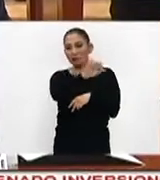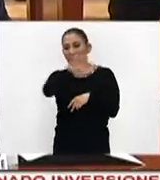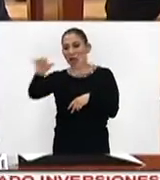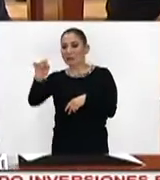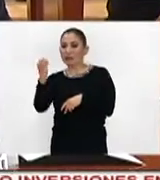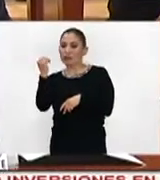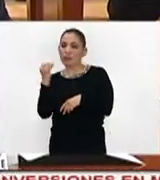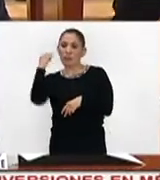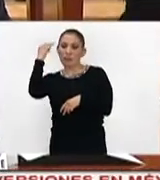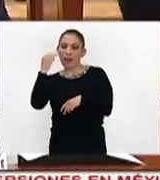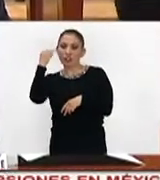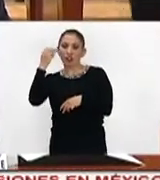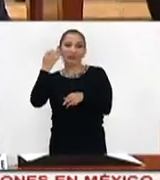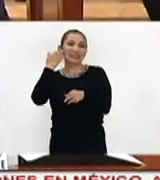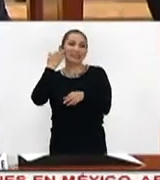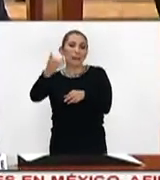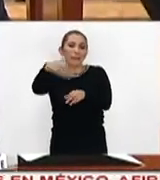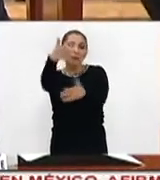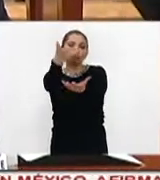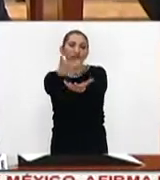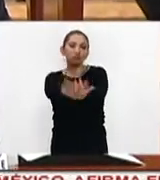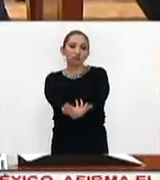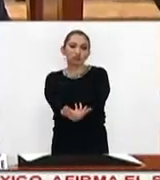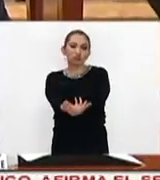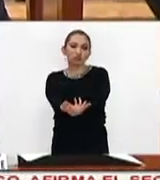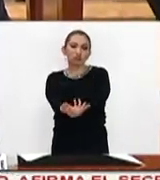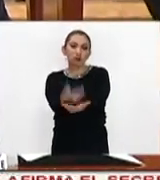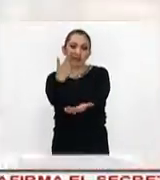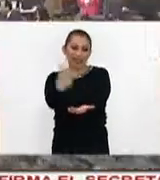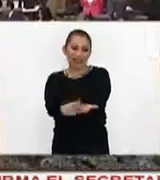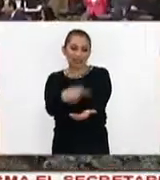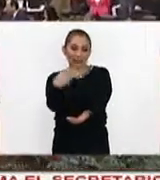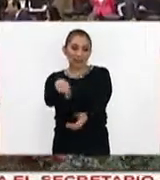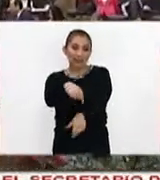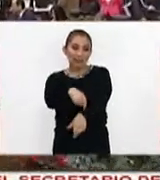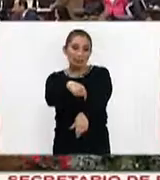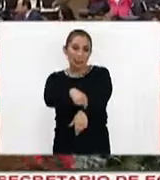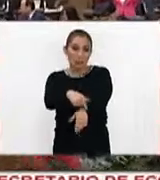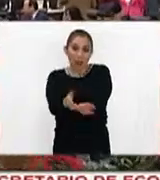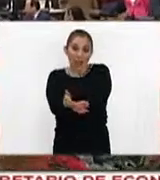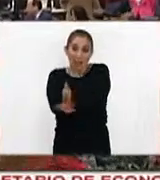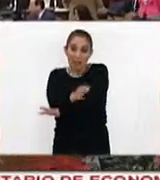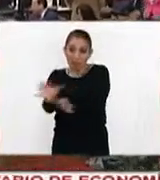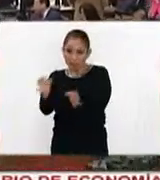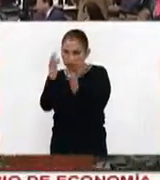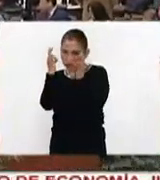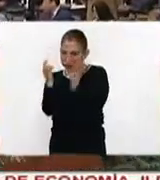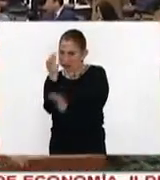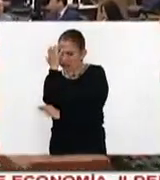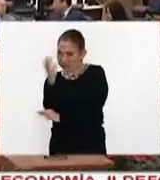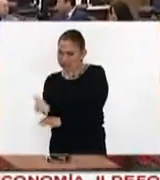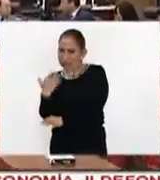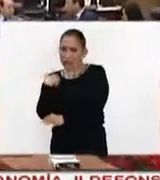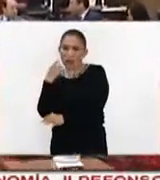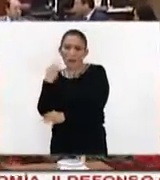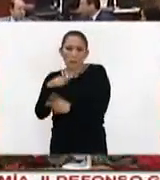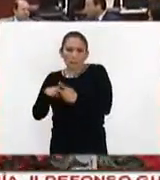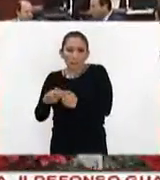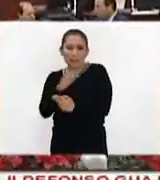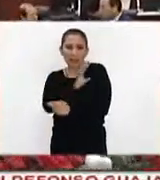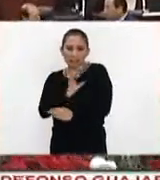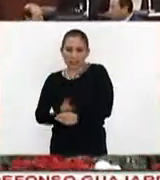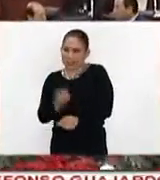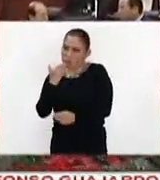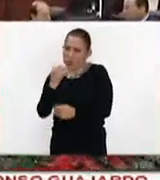marzo será el periodo conocido como intercampañas, que es el tiempo previo al inicio formal de las campañas políticas.